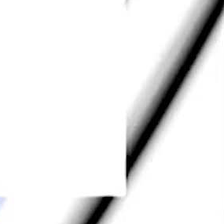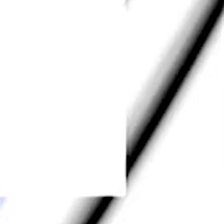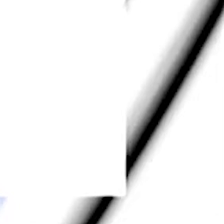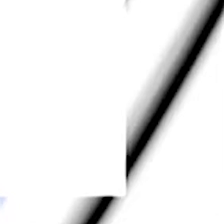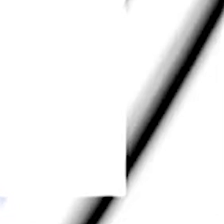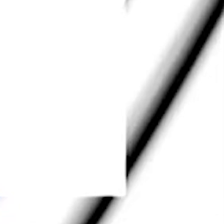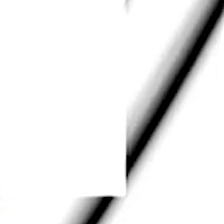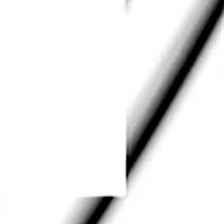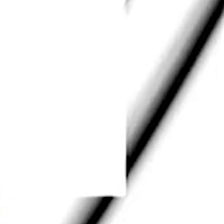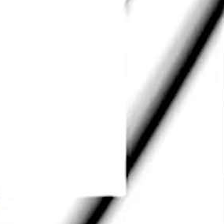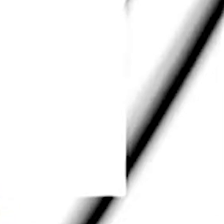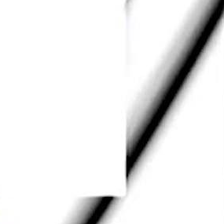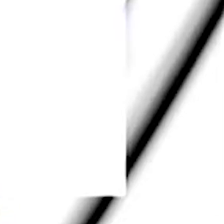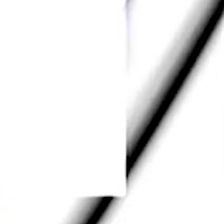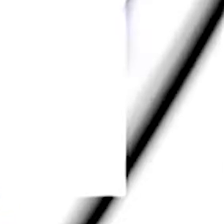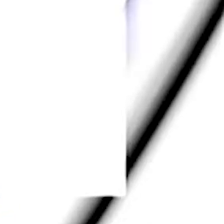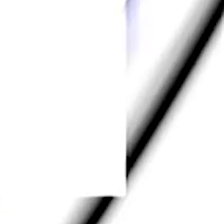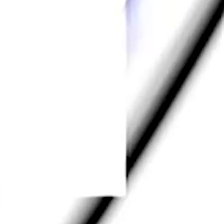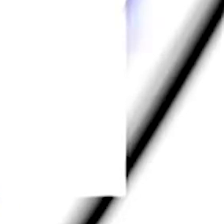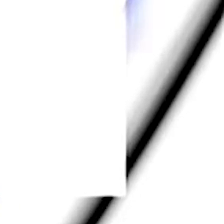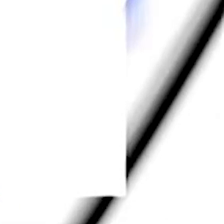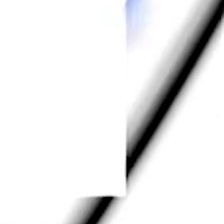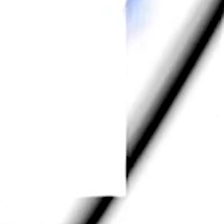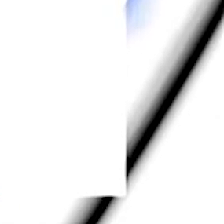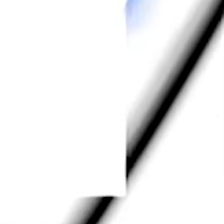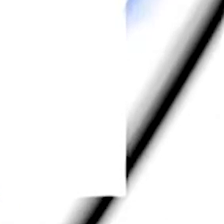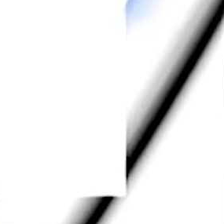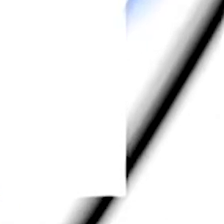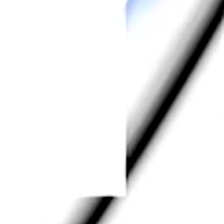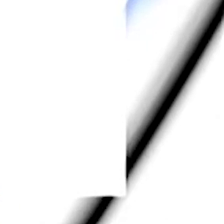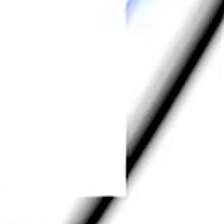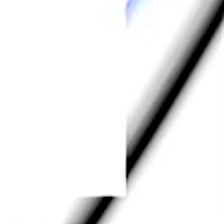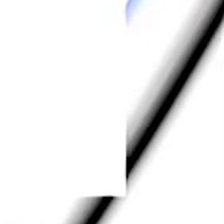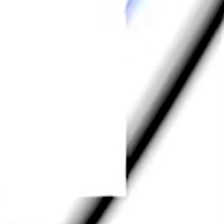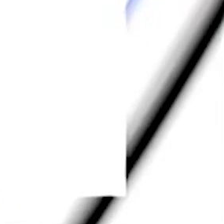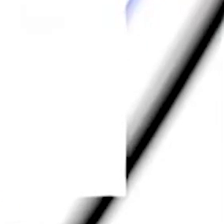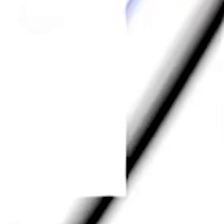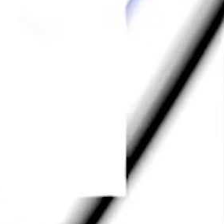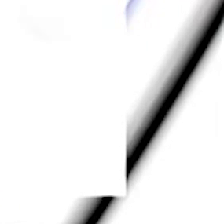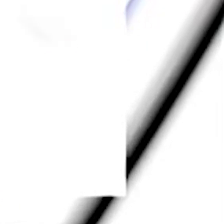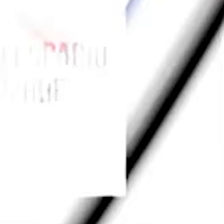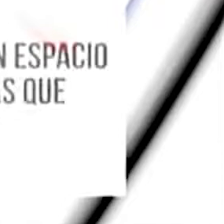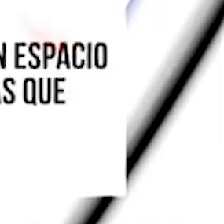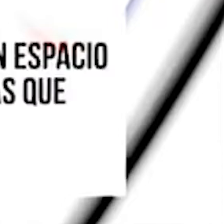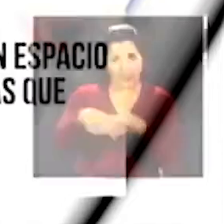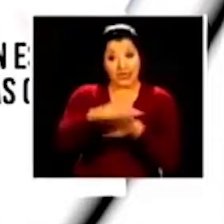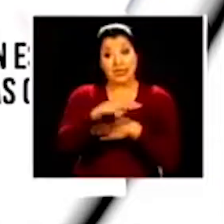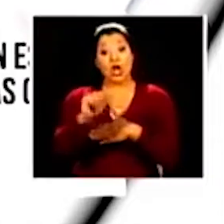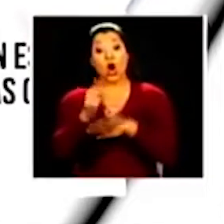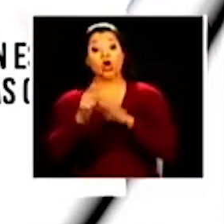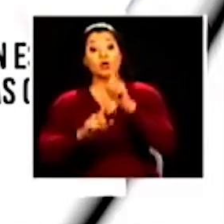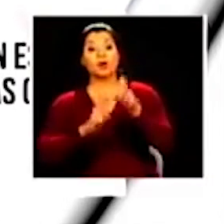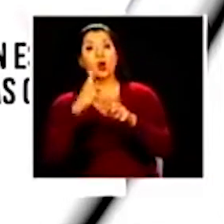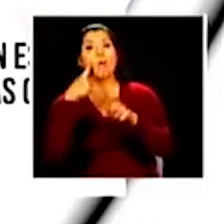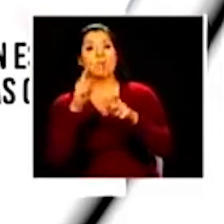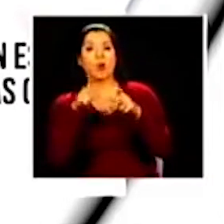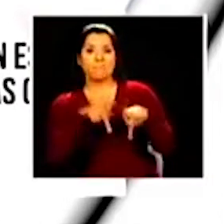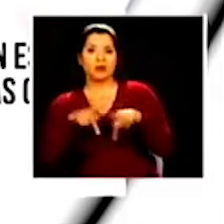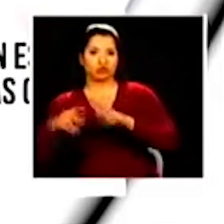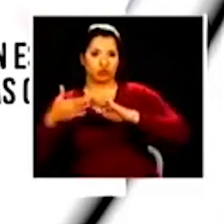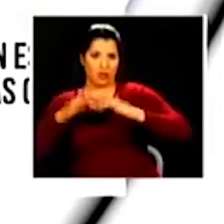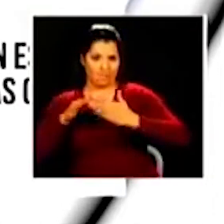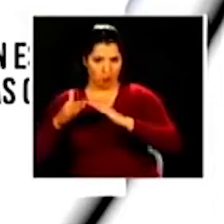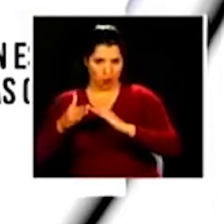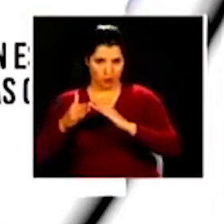serán realizadas por las personas conductoras y otras por la ciudadanía. En el tercer bloque, los